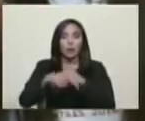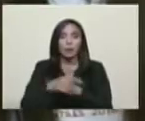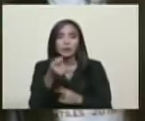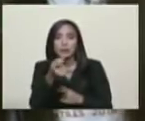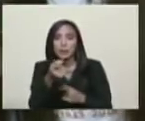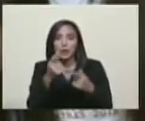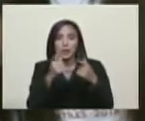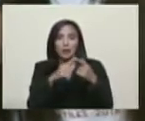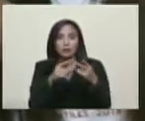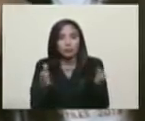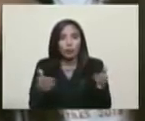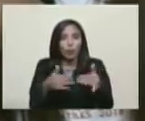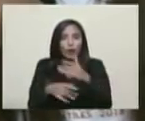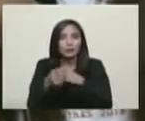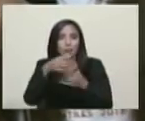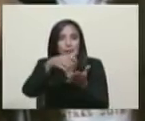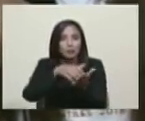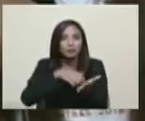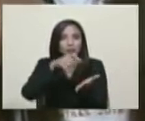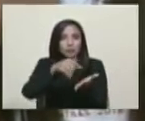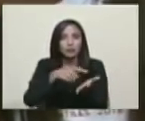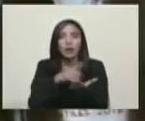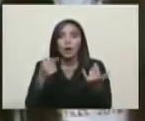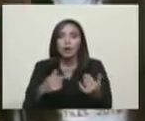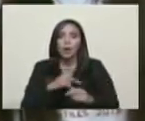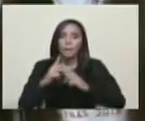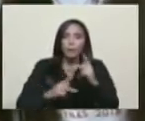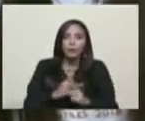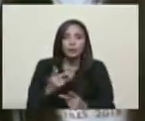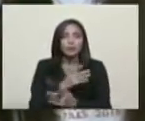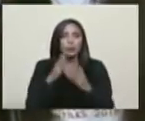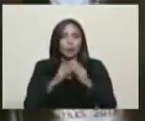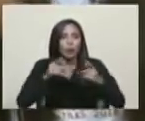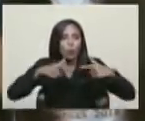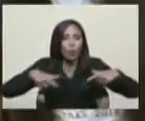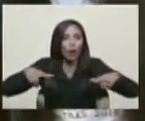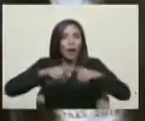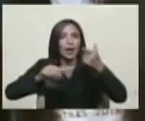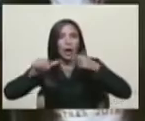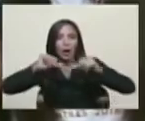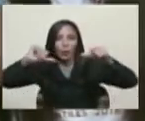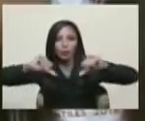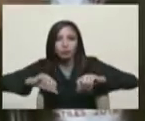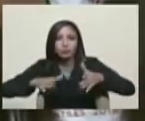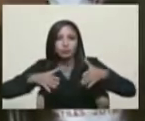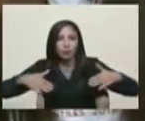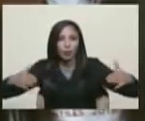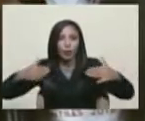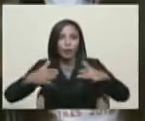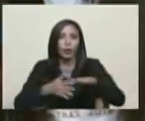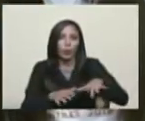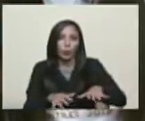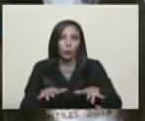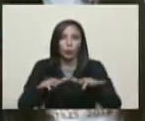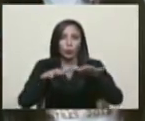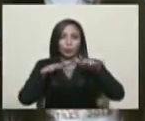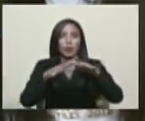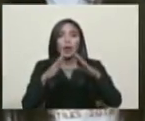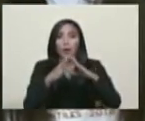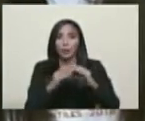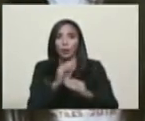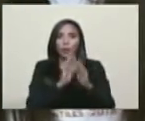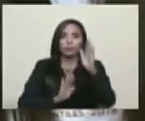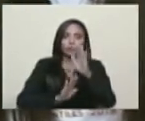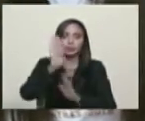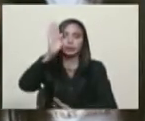un semillero, y estamos en pleno proceso de recuperación de los pozos, del equipamiento, para levantar a la máxima expresión toda